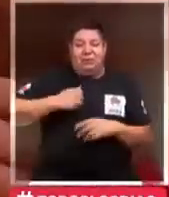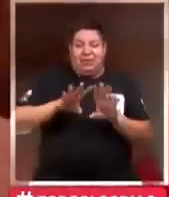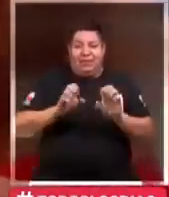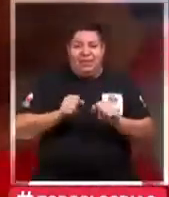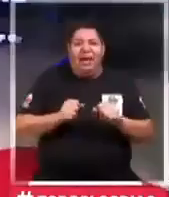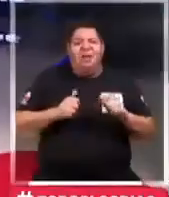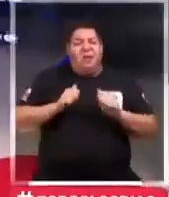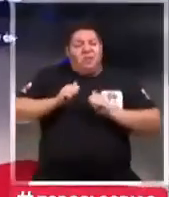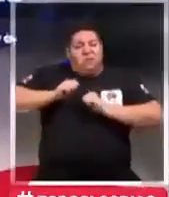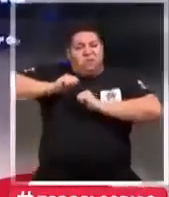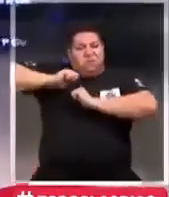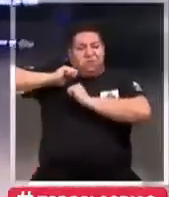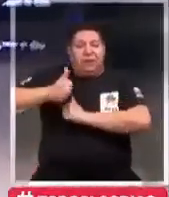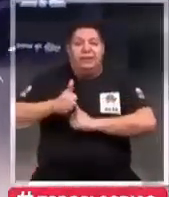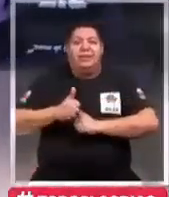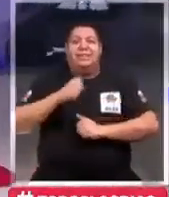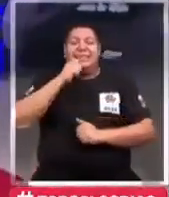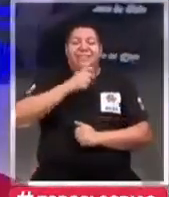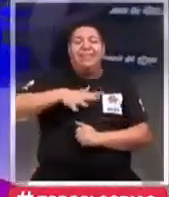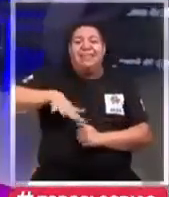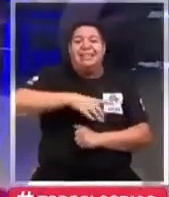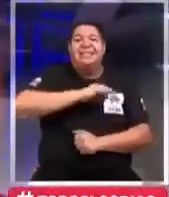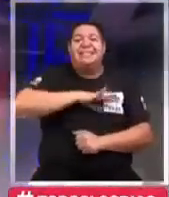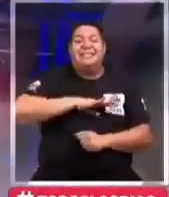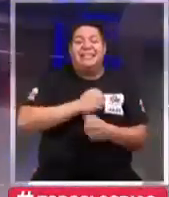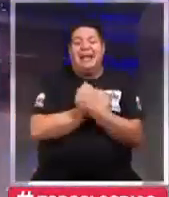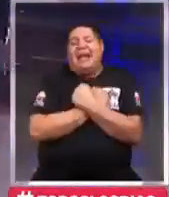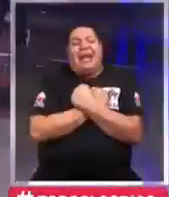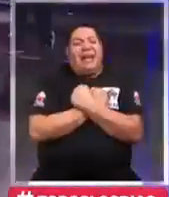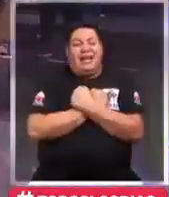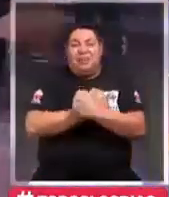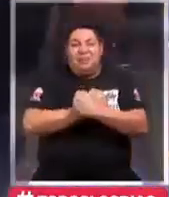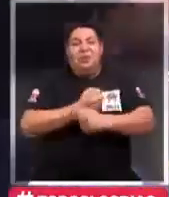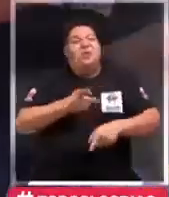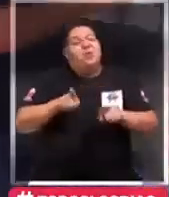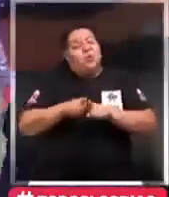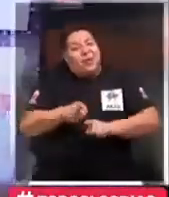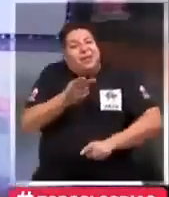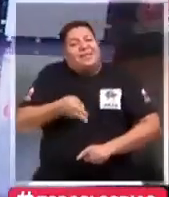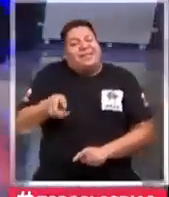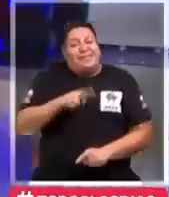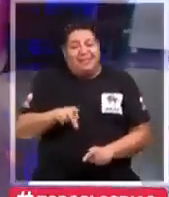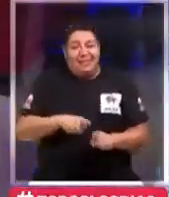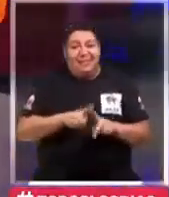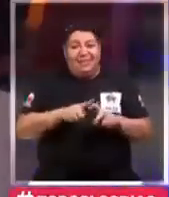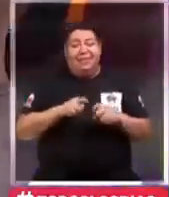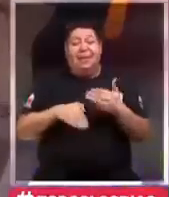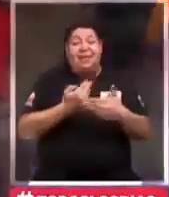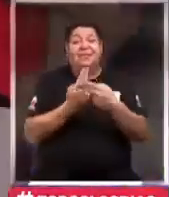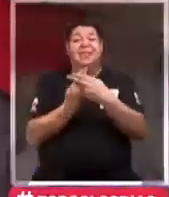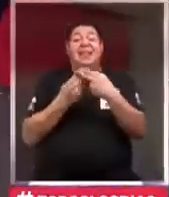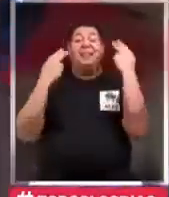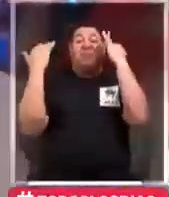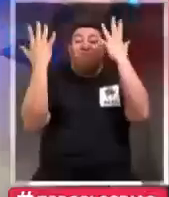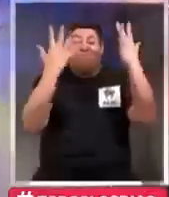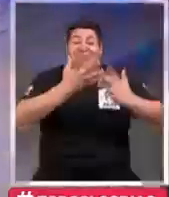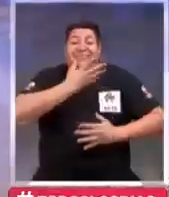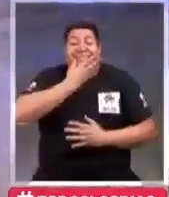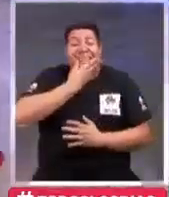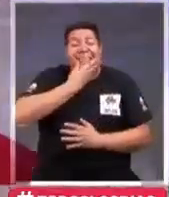superar la meta. Este es el amor de Chile y lo queremos repetir y lo queremos perpetuar. El aplauso del Teatro Teletón por esta